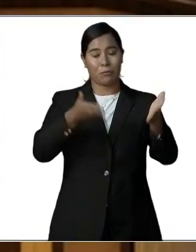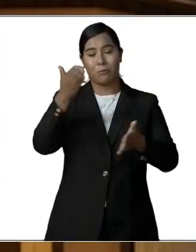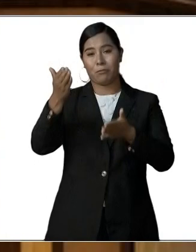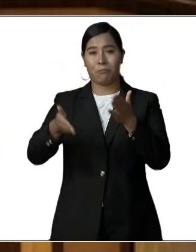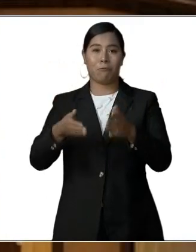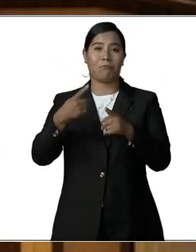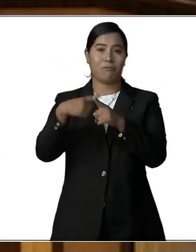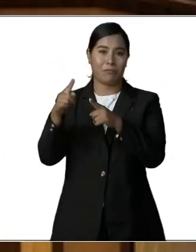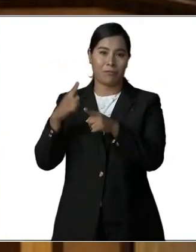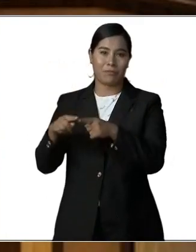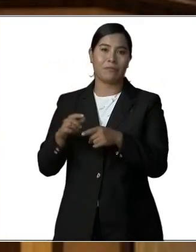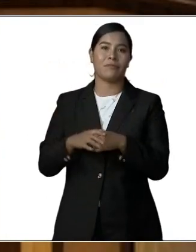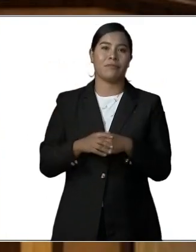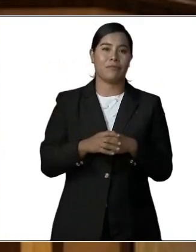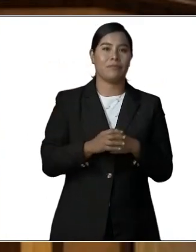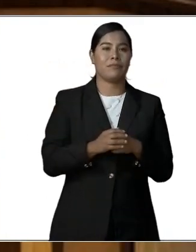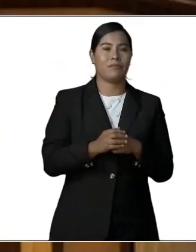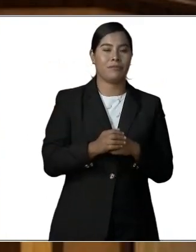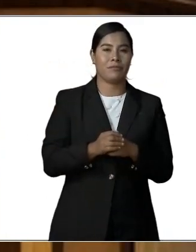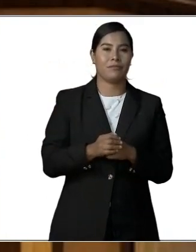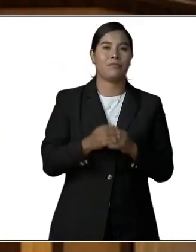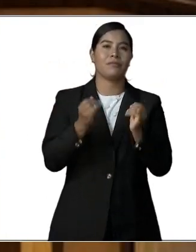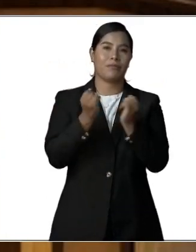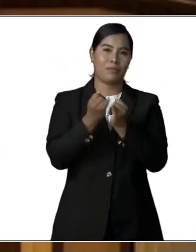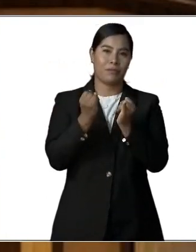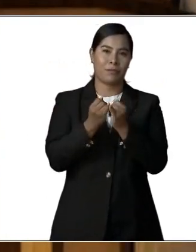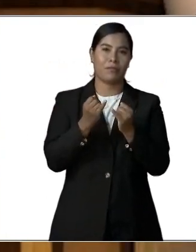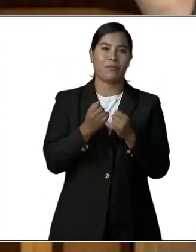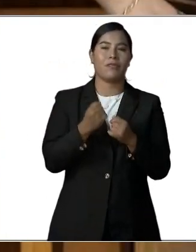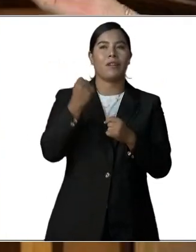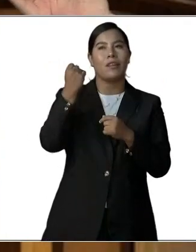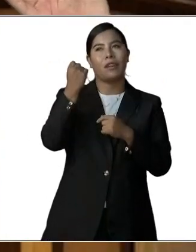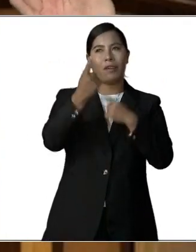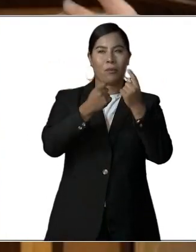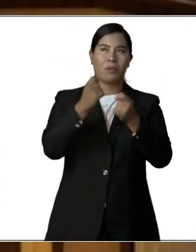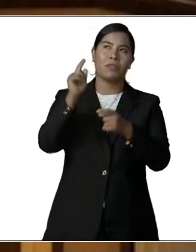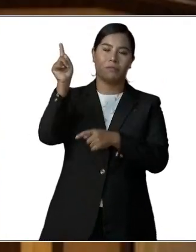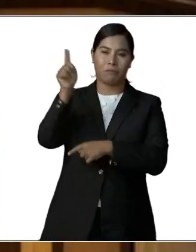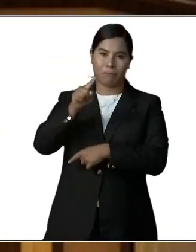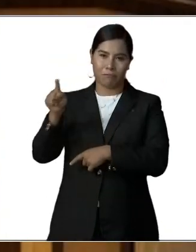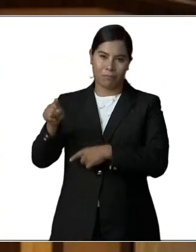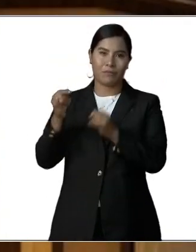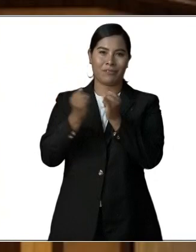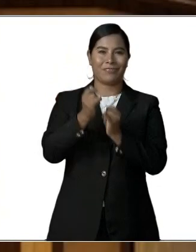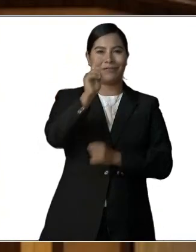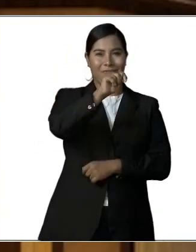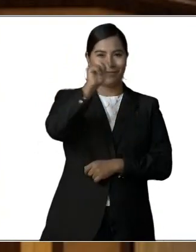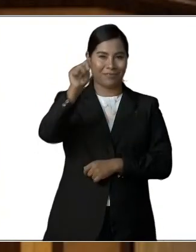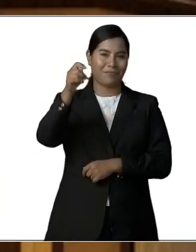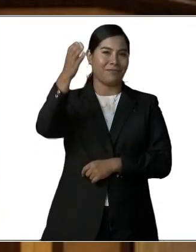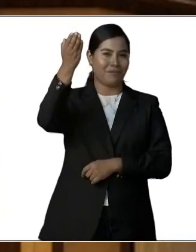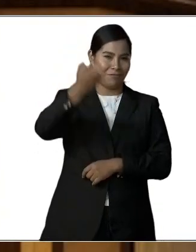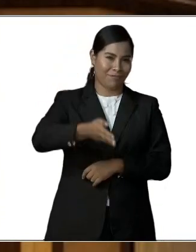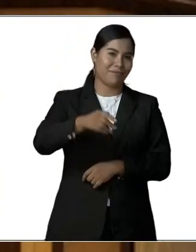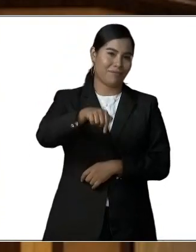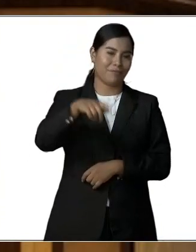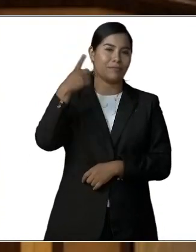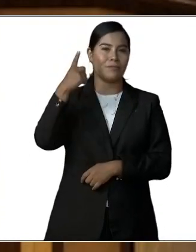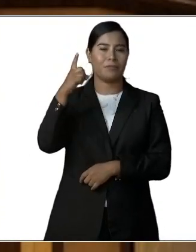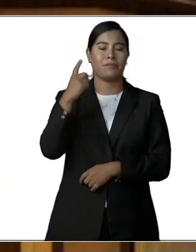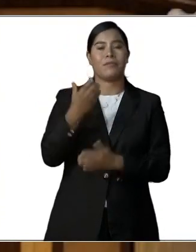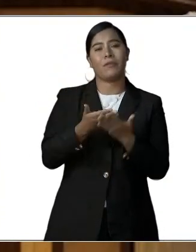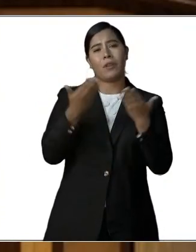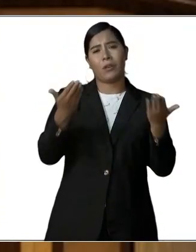del estado, sí, es y correcto. Algunas de Zacatecas y de acá de Torreón. En esta ocasión, pues esperamos más de